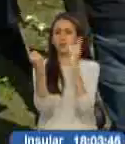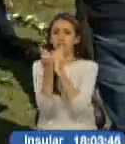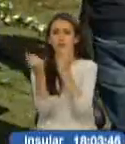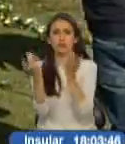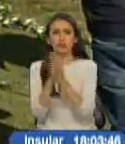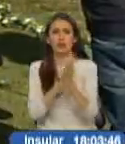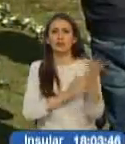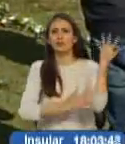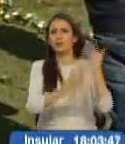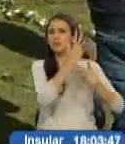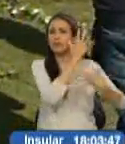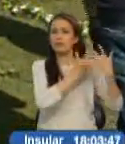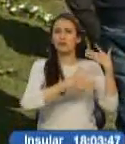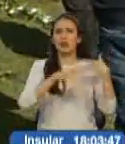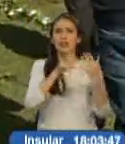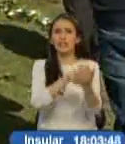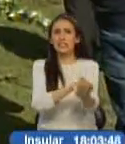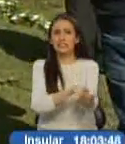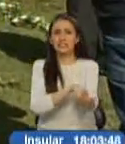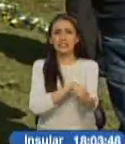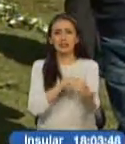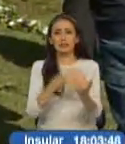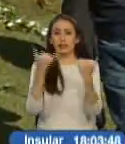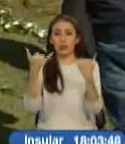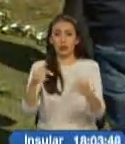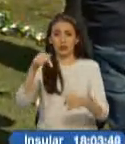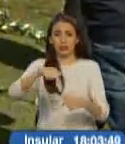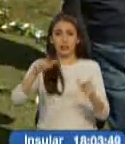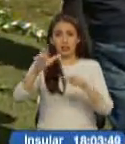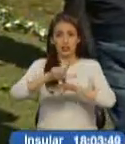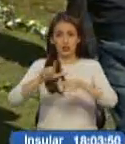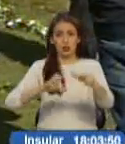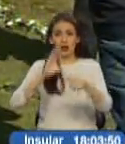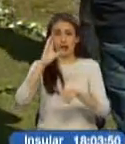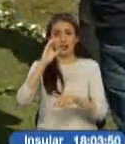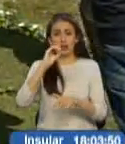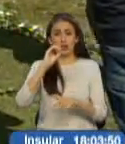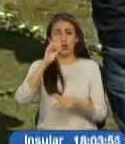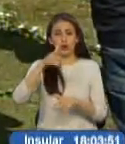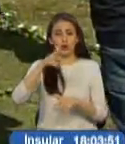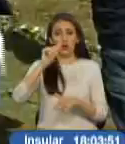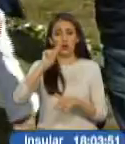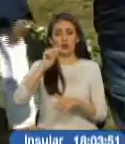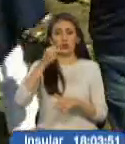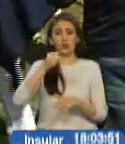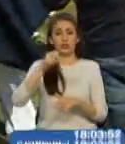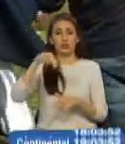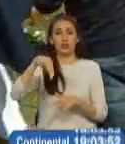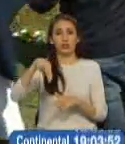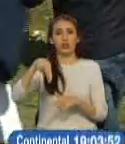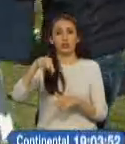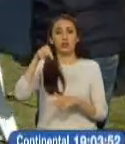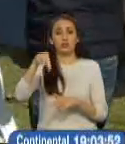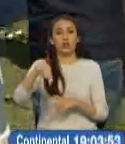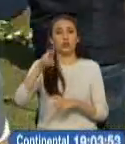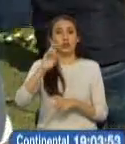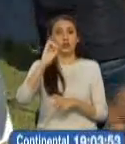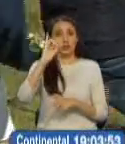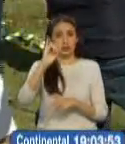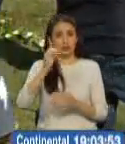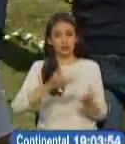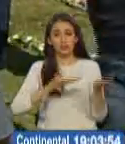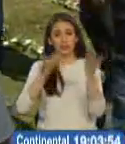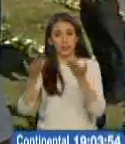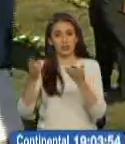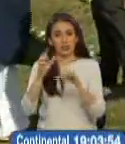mucha trascendencia al entregar desde este sitio el bastón de mando al presidente Lenin,